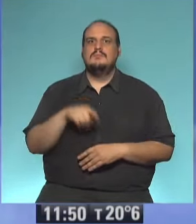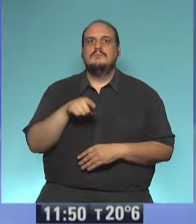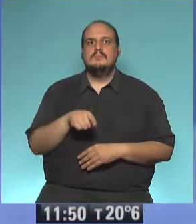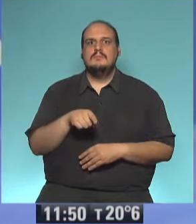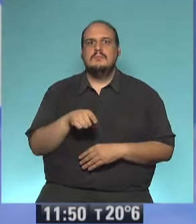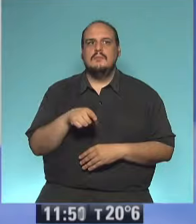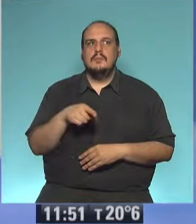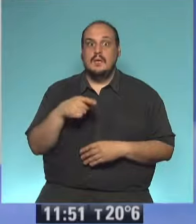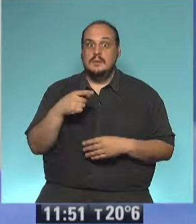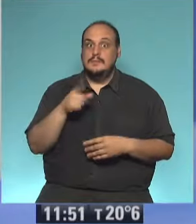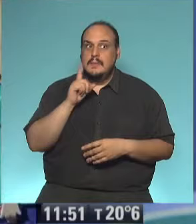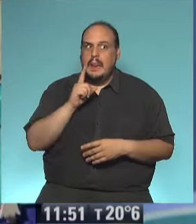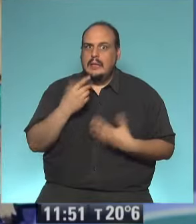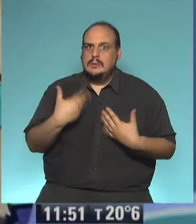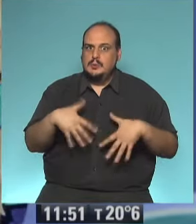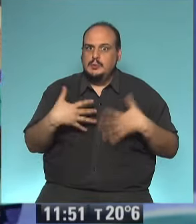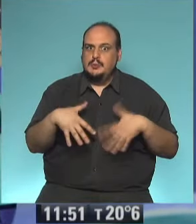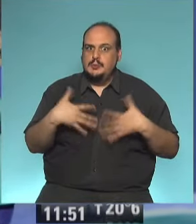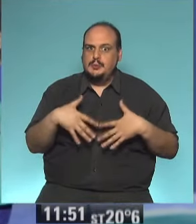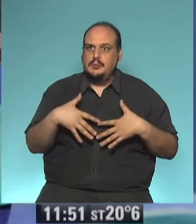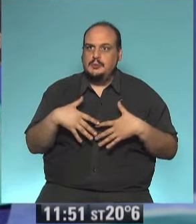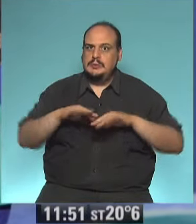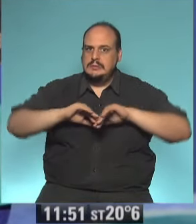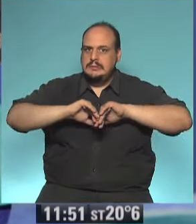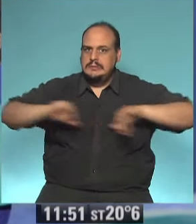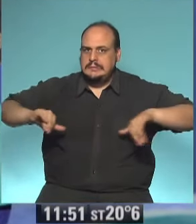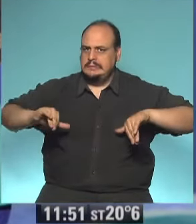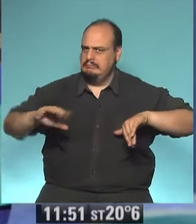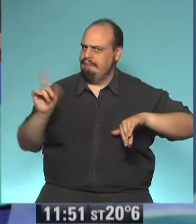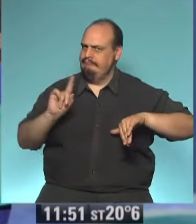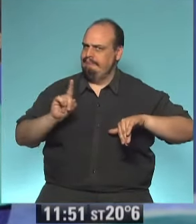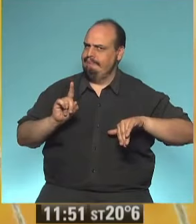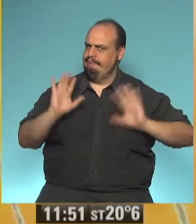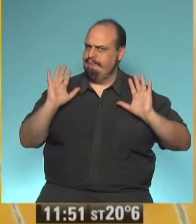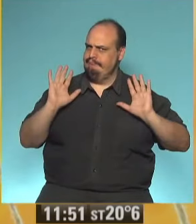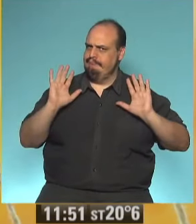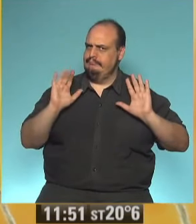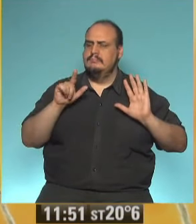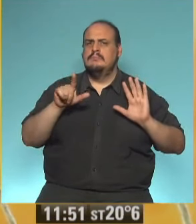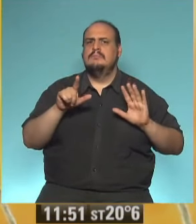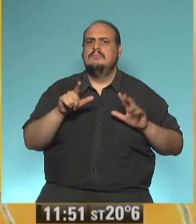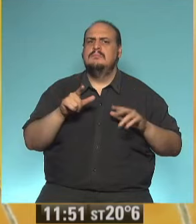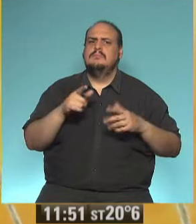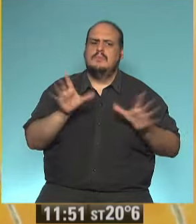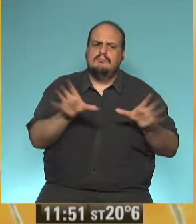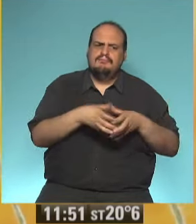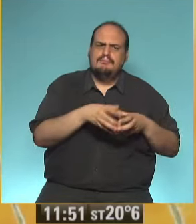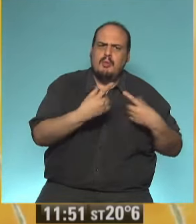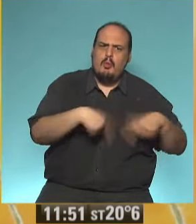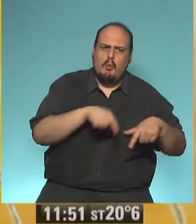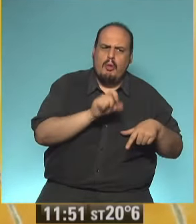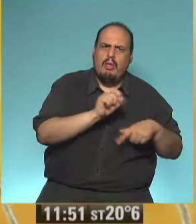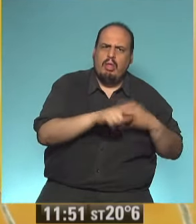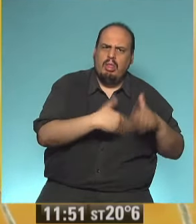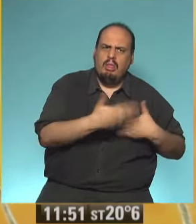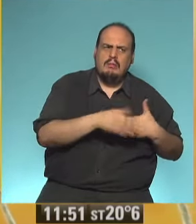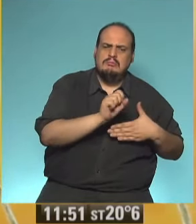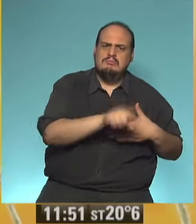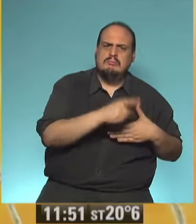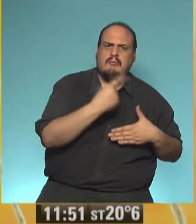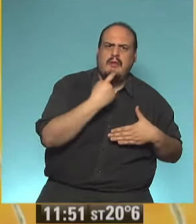lo que está en juego, no nos quieren separar. ¿Quién dijo que los juguetes son